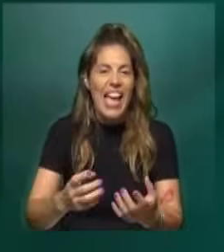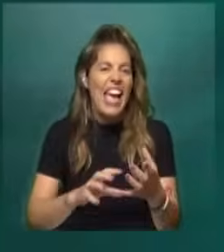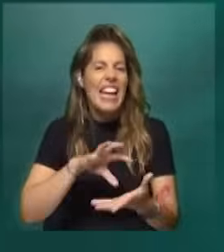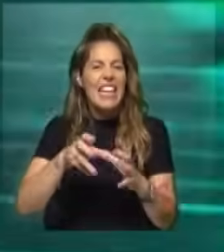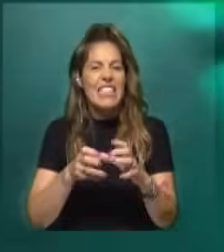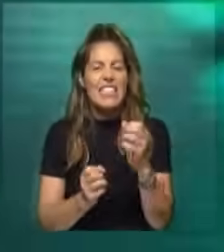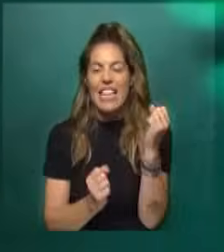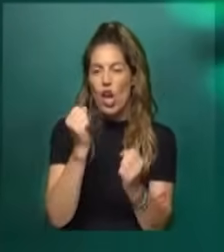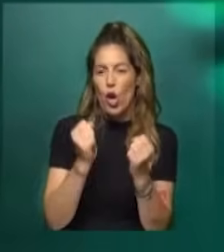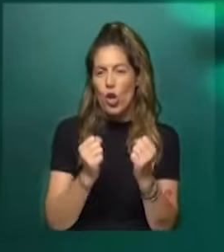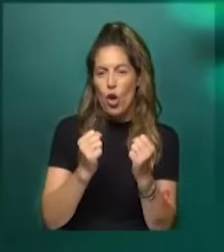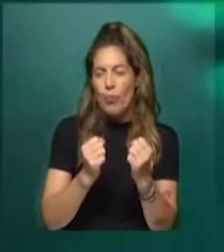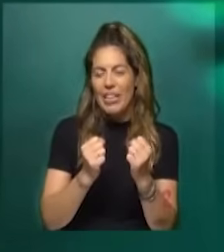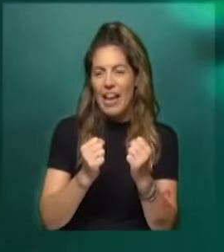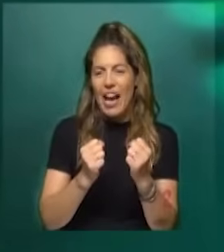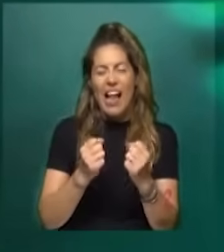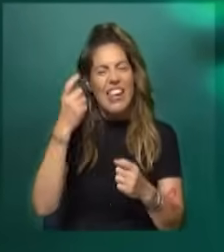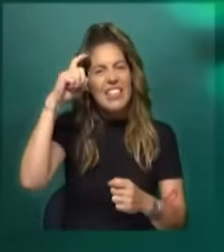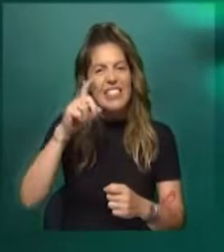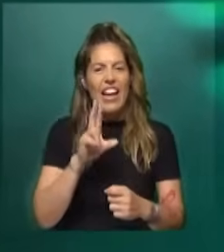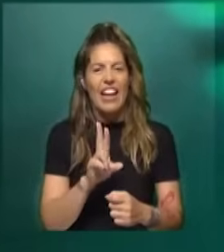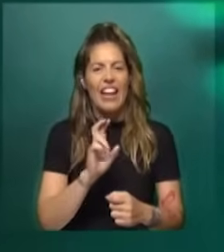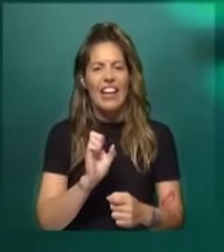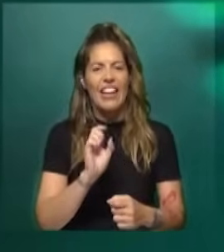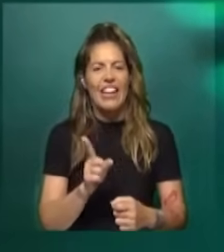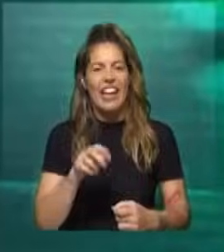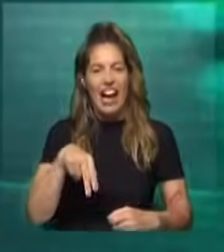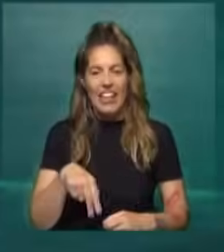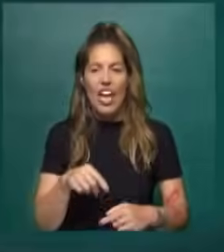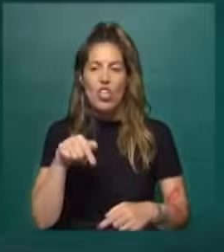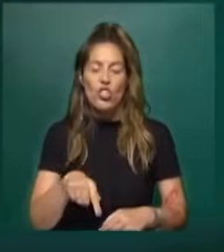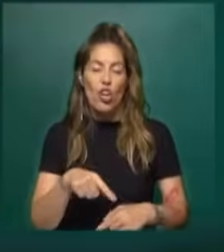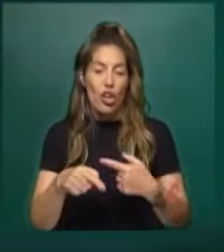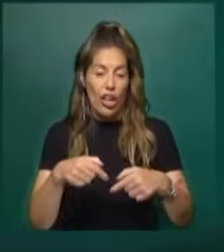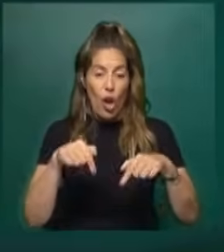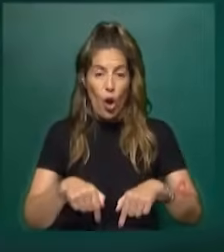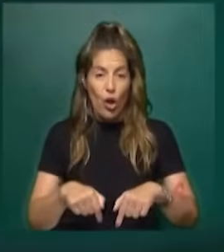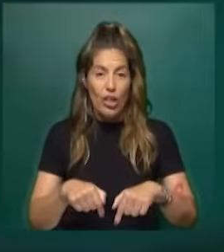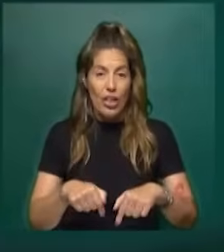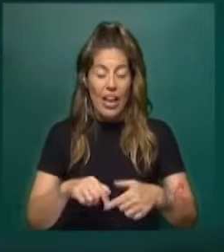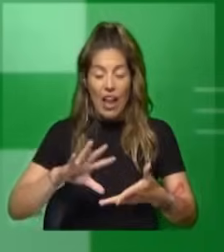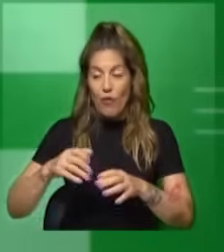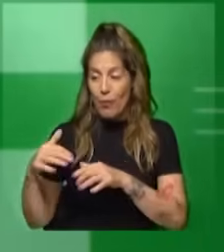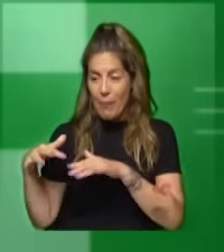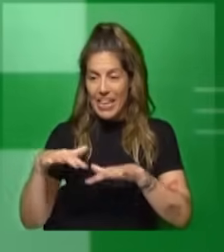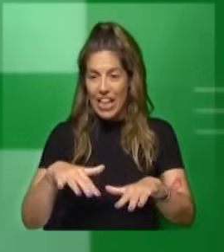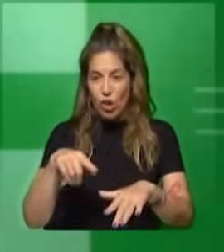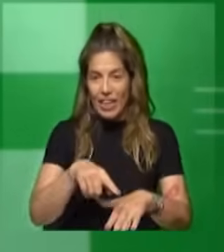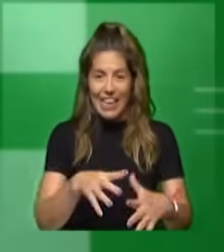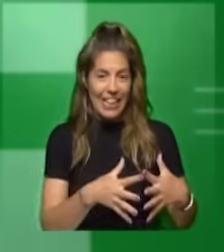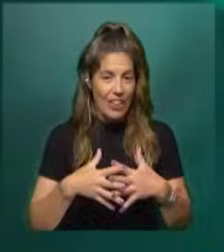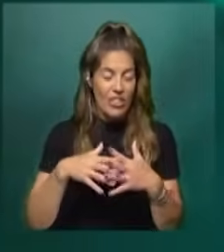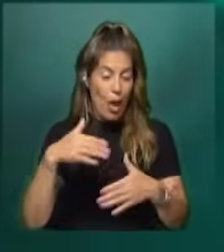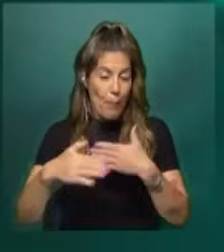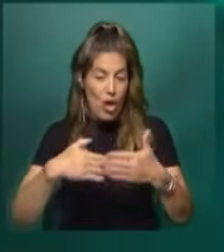guerras que dejó la doctrina Reagan en los 80, son un poco el magma de lo que hoy es, por ejemplo, el fenómeno migratorio hacia Estados Unidos. Es decir, ese